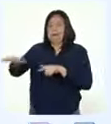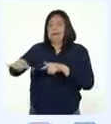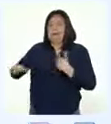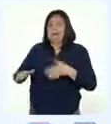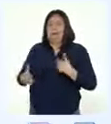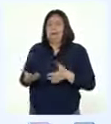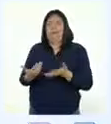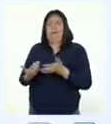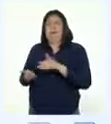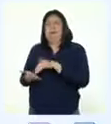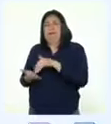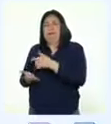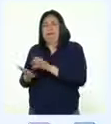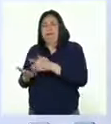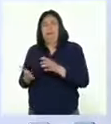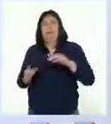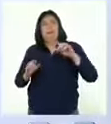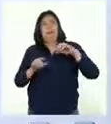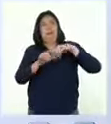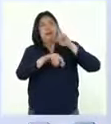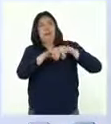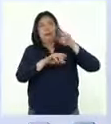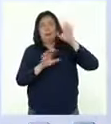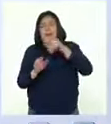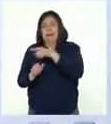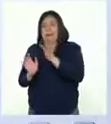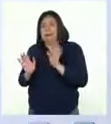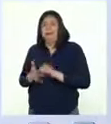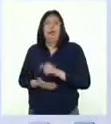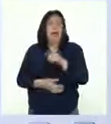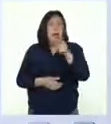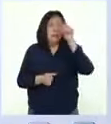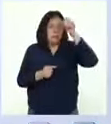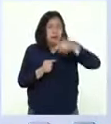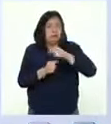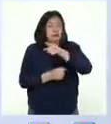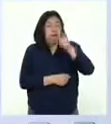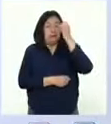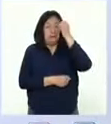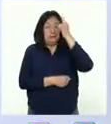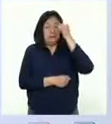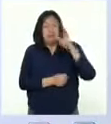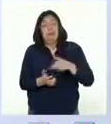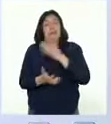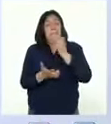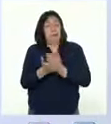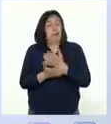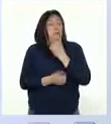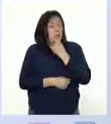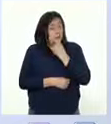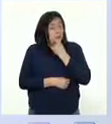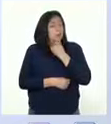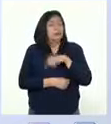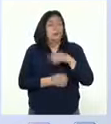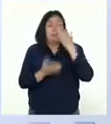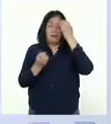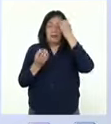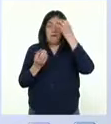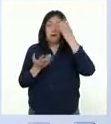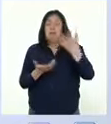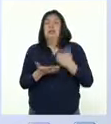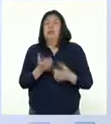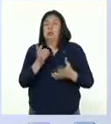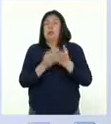fenómeno natural que se presenta en su localidad. Recuerden que solo comprendiendo bien el problema y teniendo